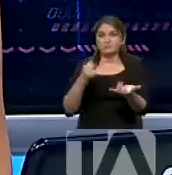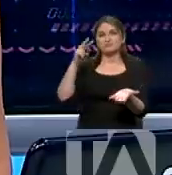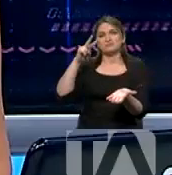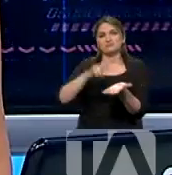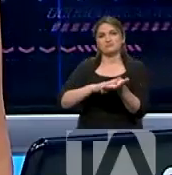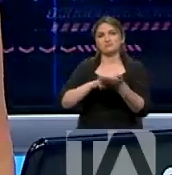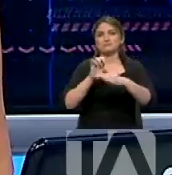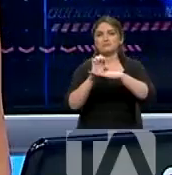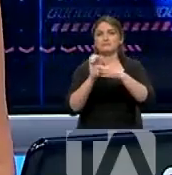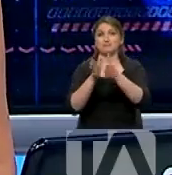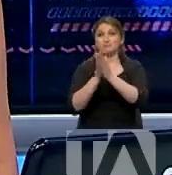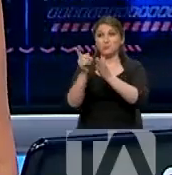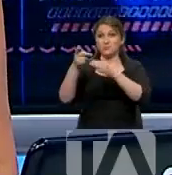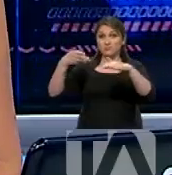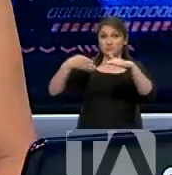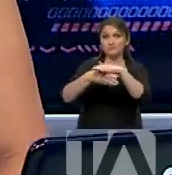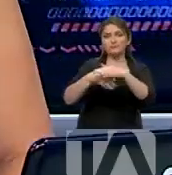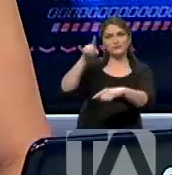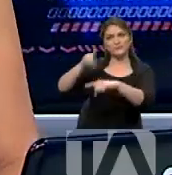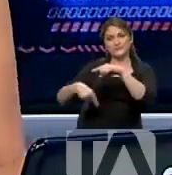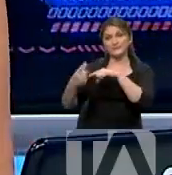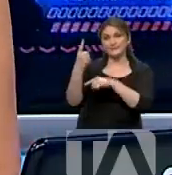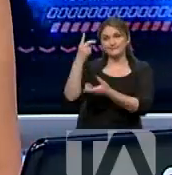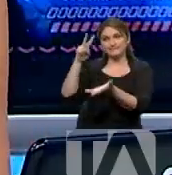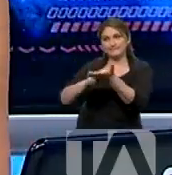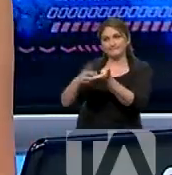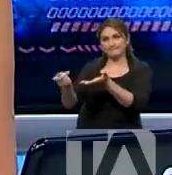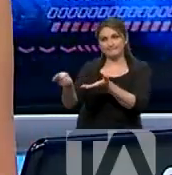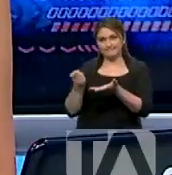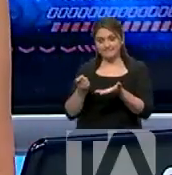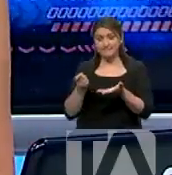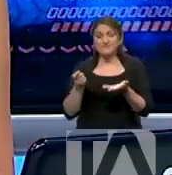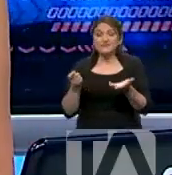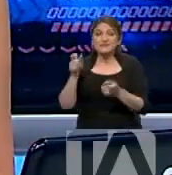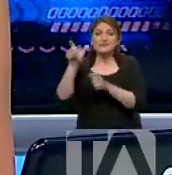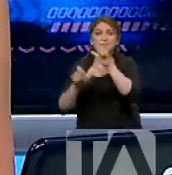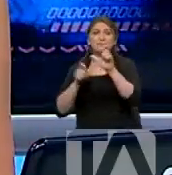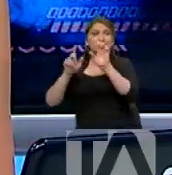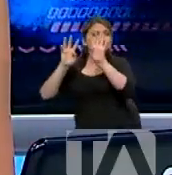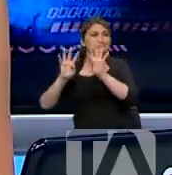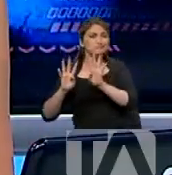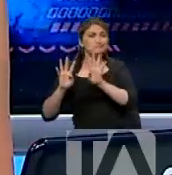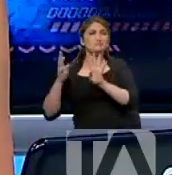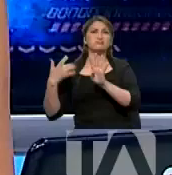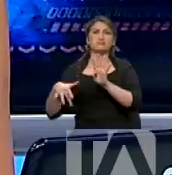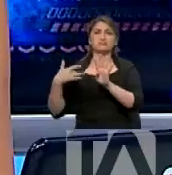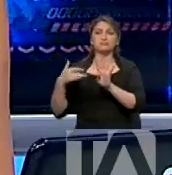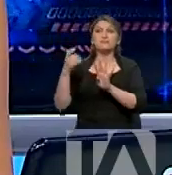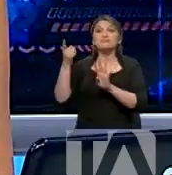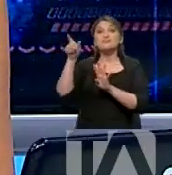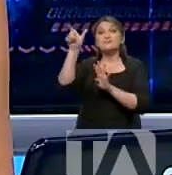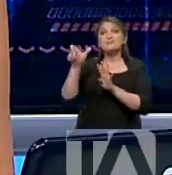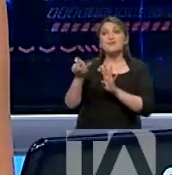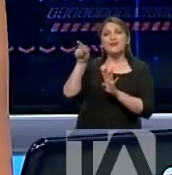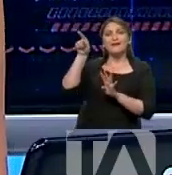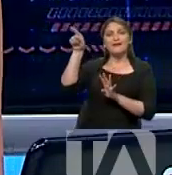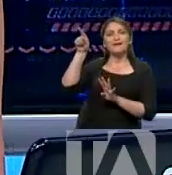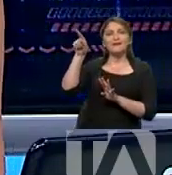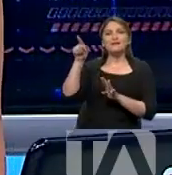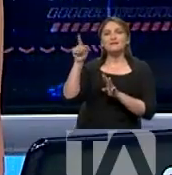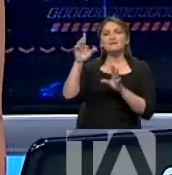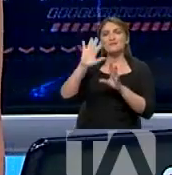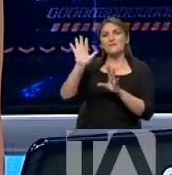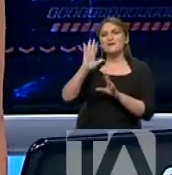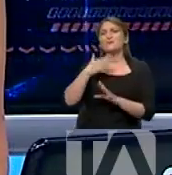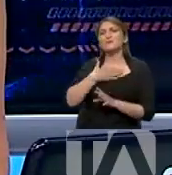personas que buscan pasar desde Colombia. Empezamos en directo con Jairo Jácome desde el Límite Político Internacional. Hola, Jairo, buenas noches. Cuéntanos